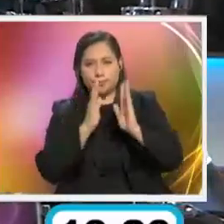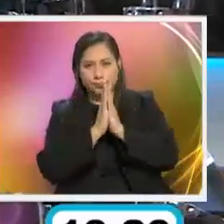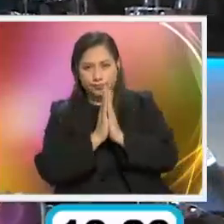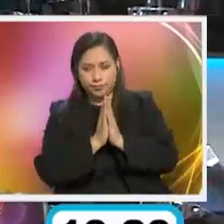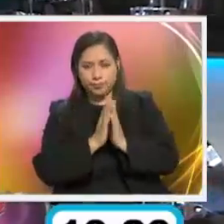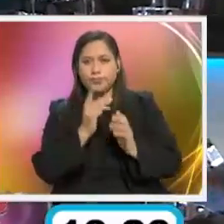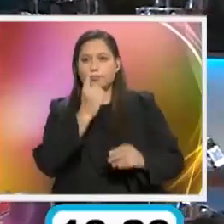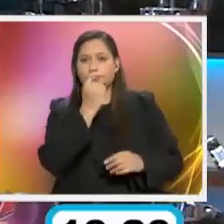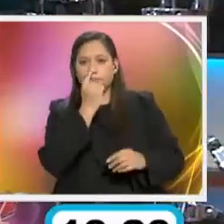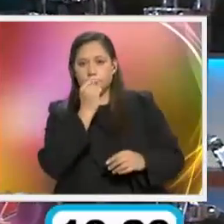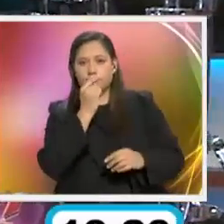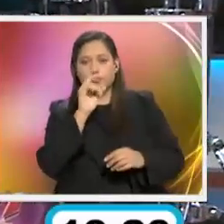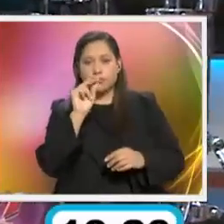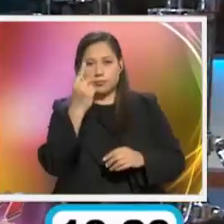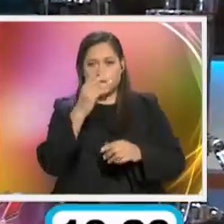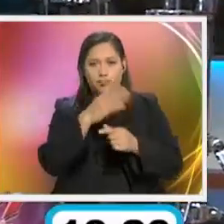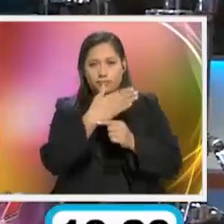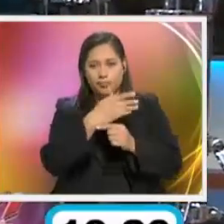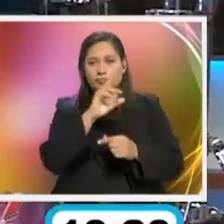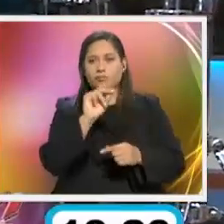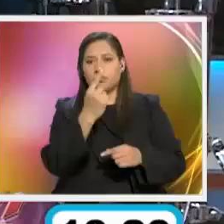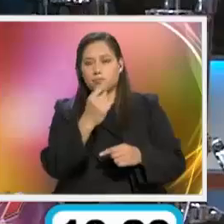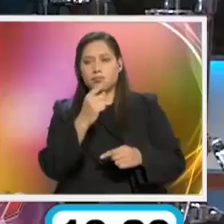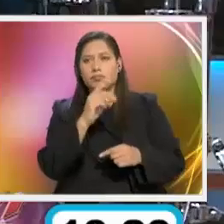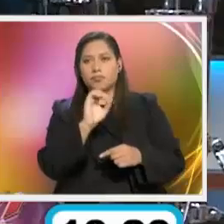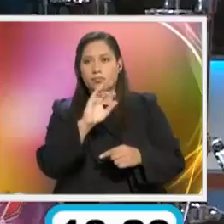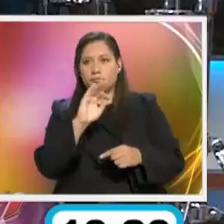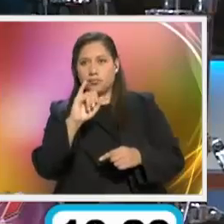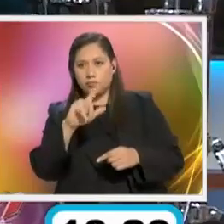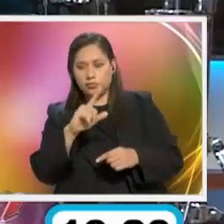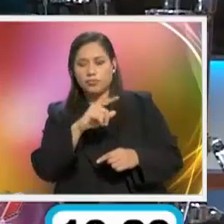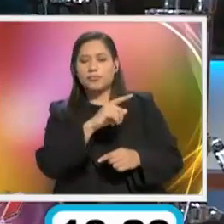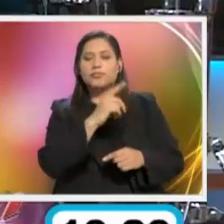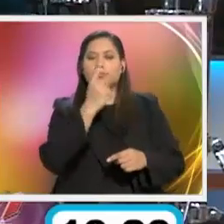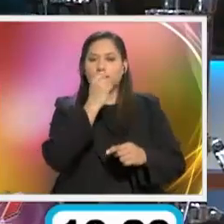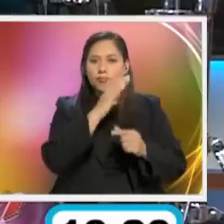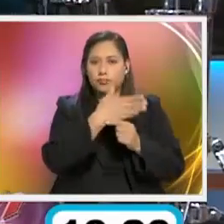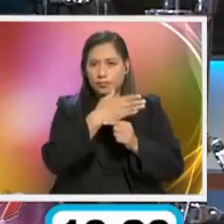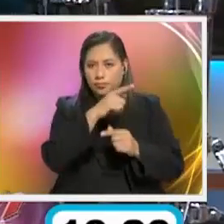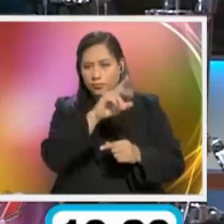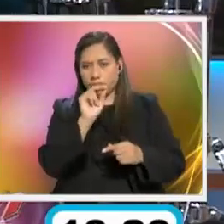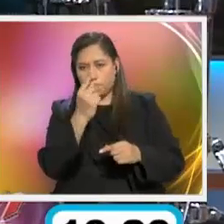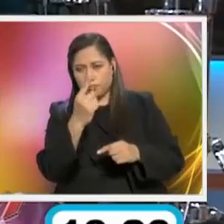es Patrulla 81 oficial en el Face, @Patrulla 81 Music en el Twitter.